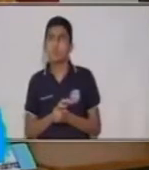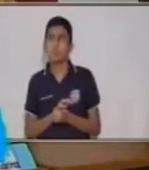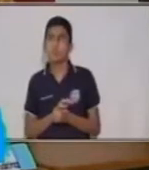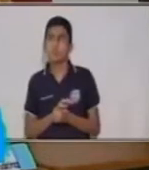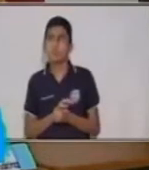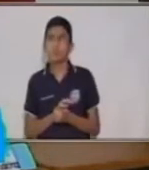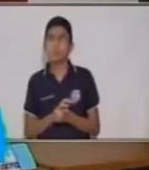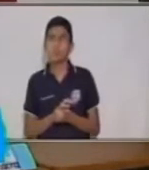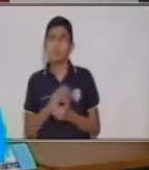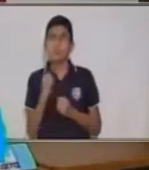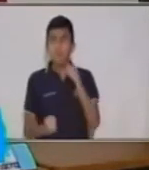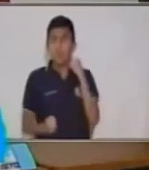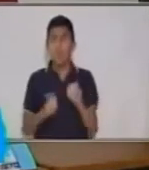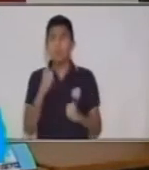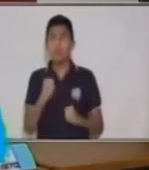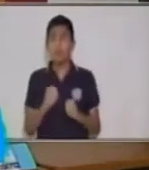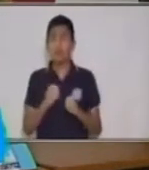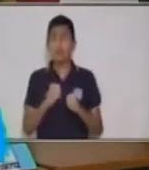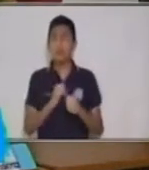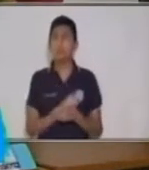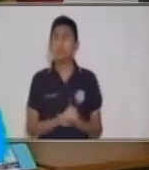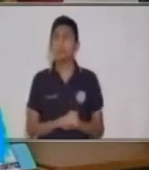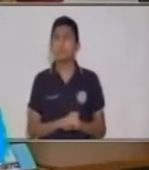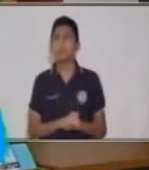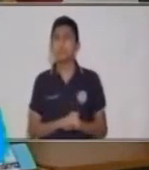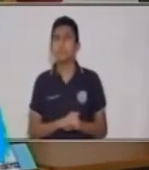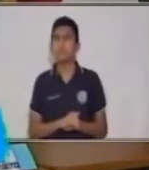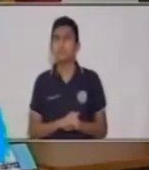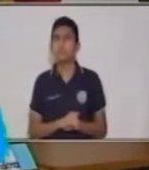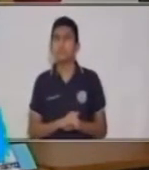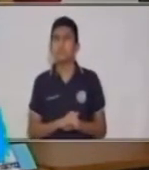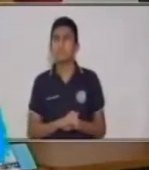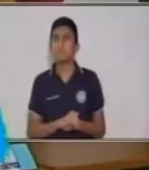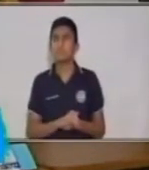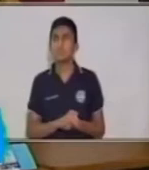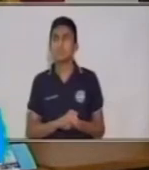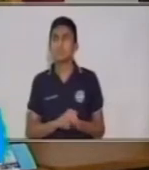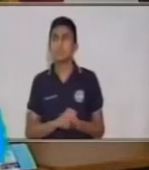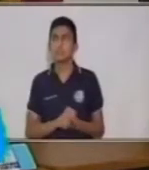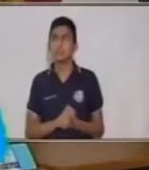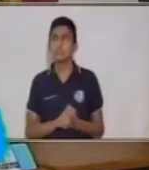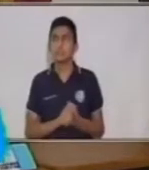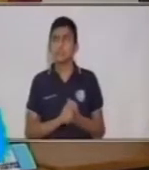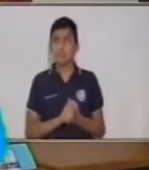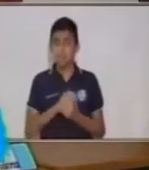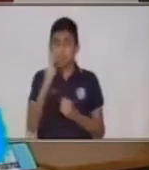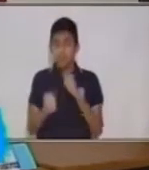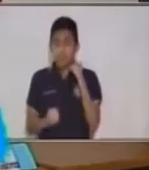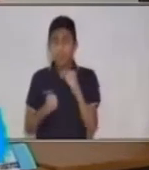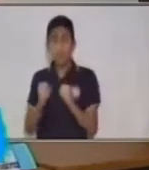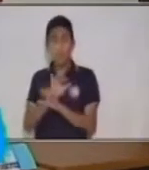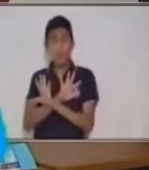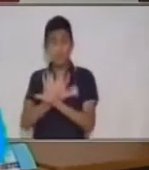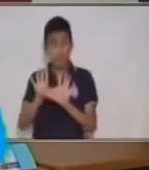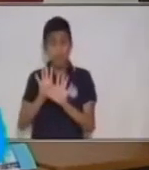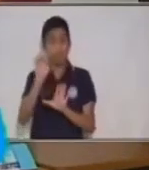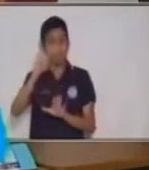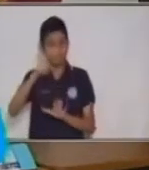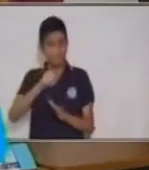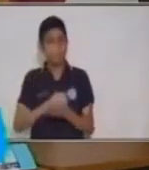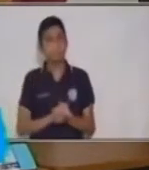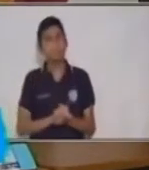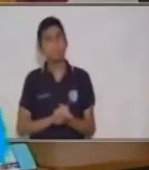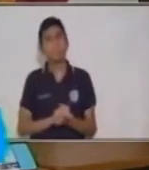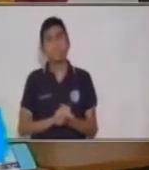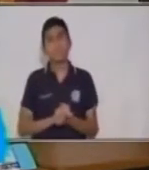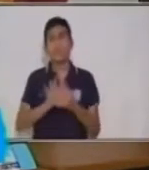Ah, la maratón. ¿El 11? Muy bien, ¿solamente? La maratón, ajá.